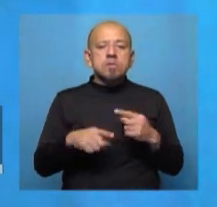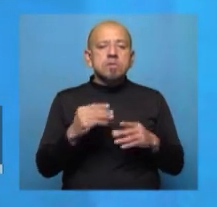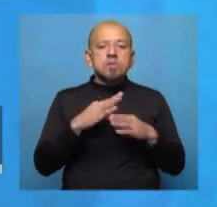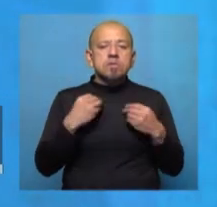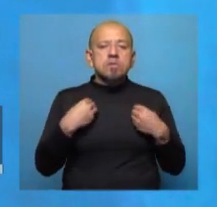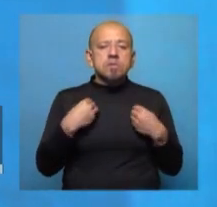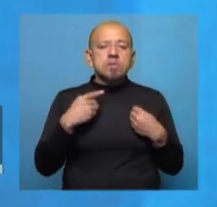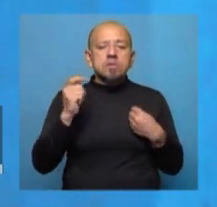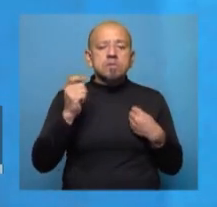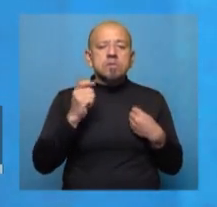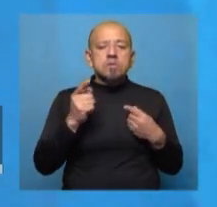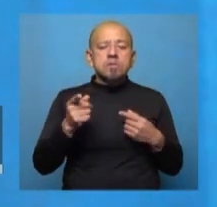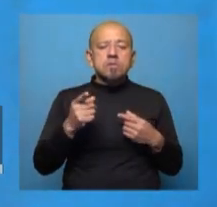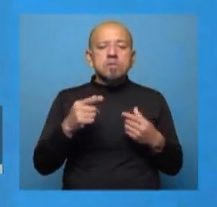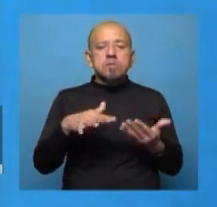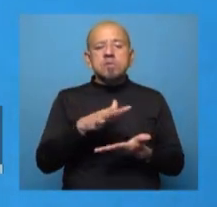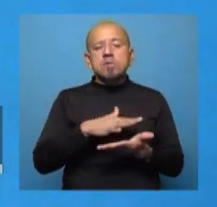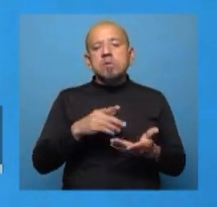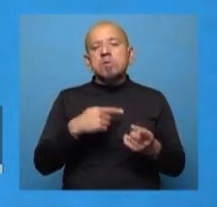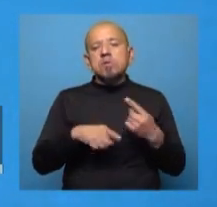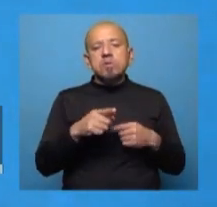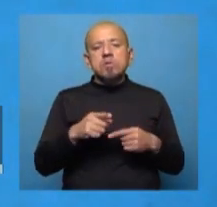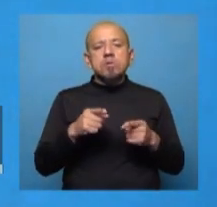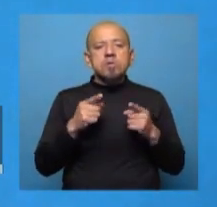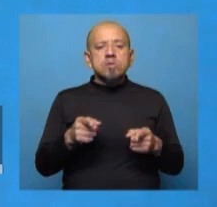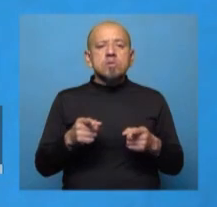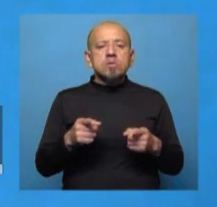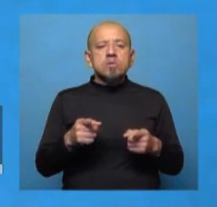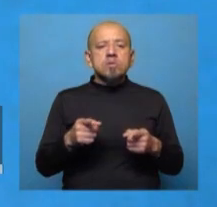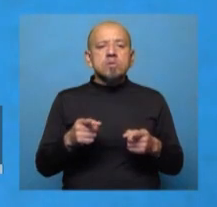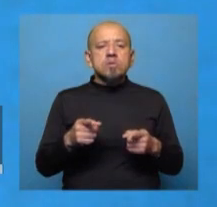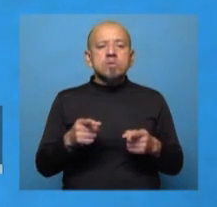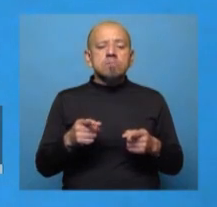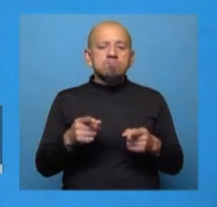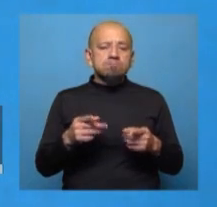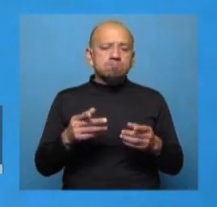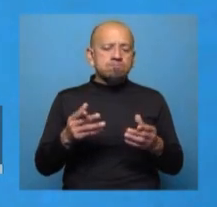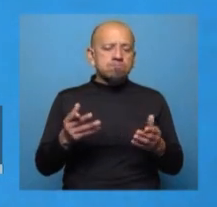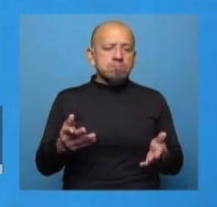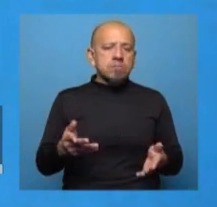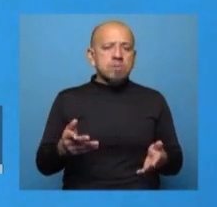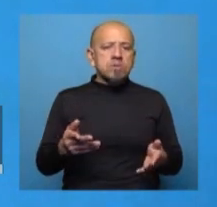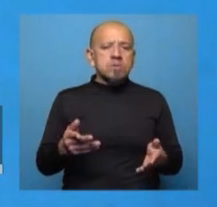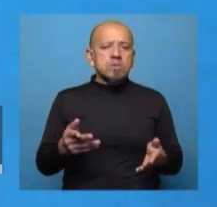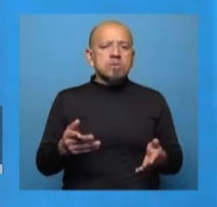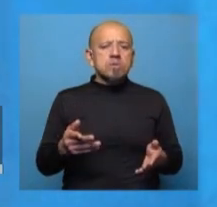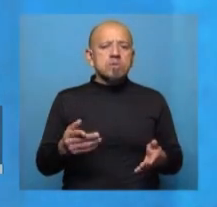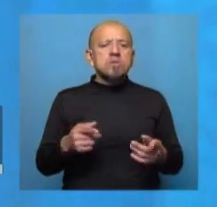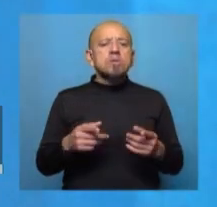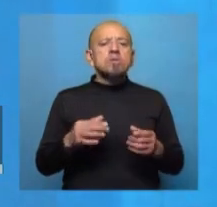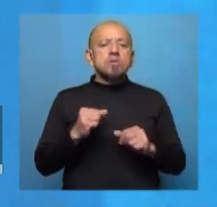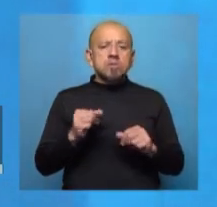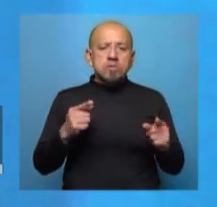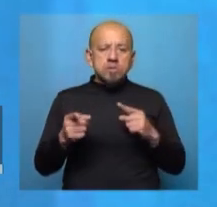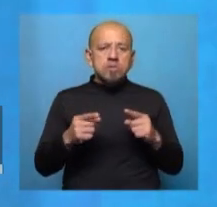escuelas públicas urbanas y creo que con eso Bueno pudimos gracias a un esfuerzo de